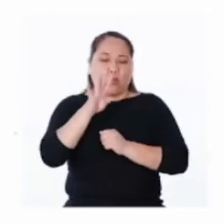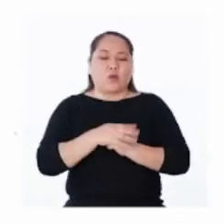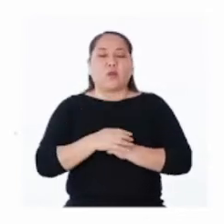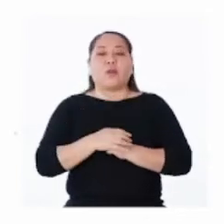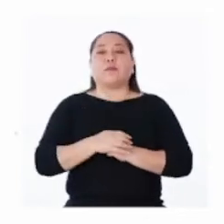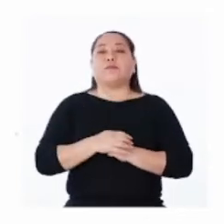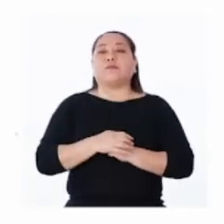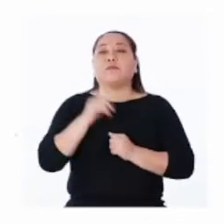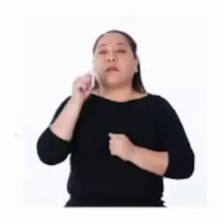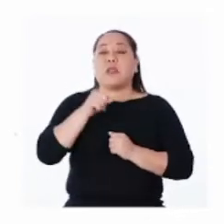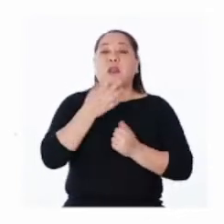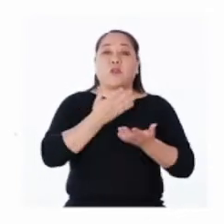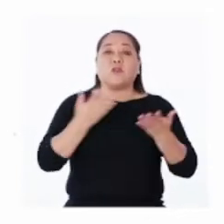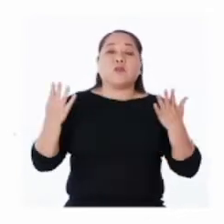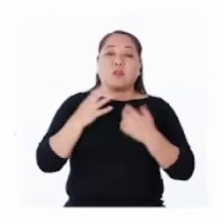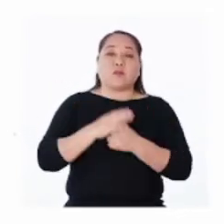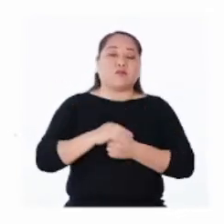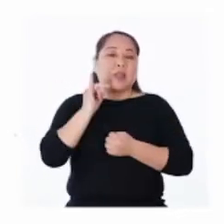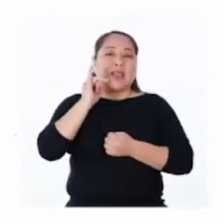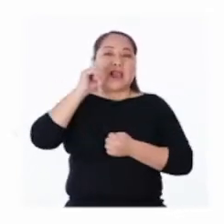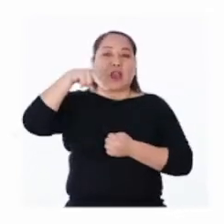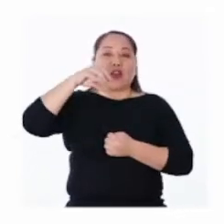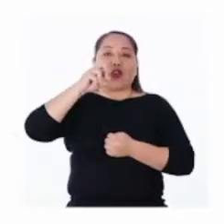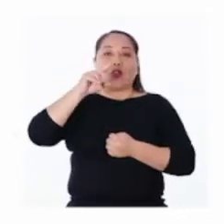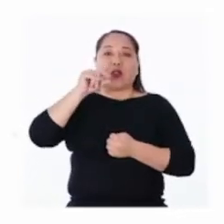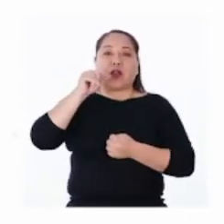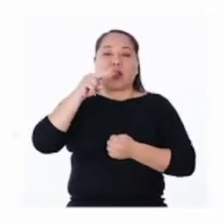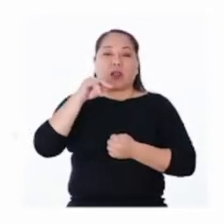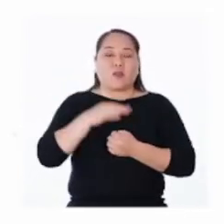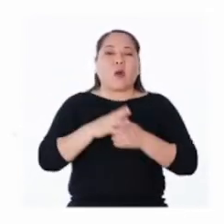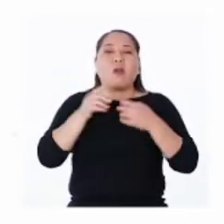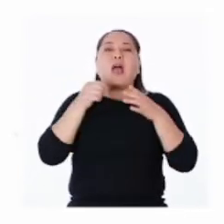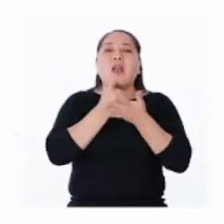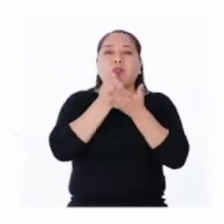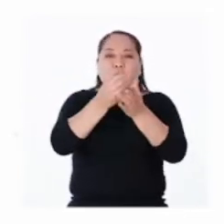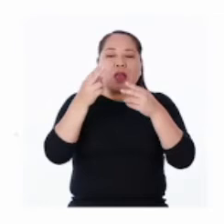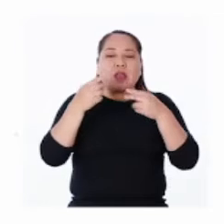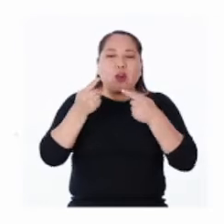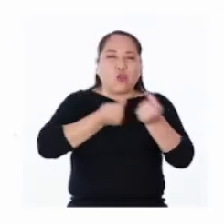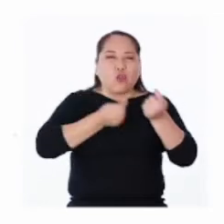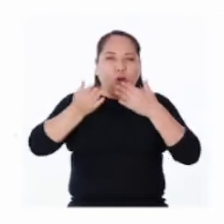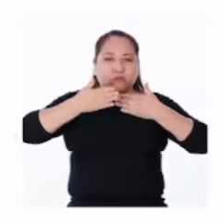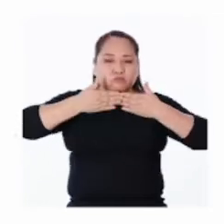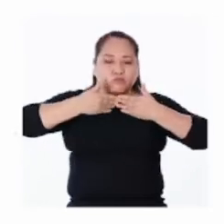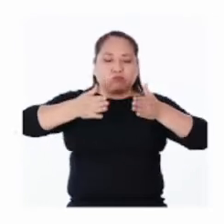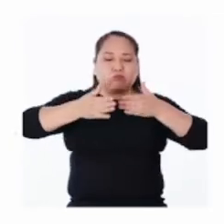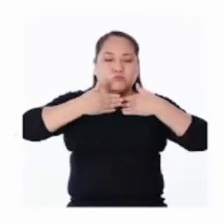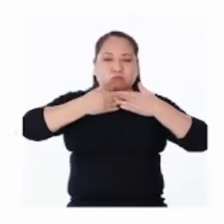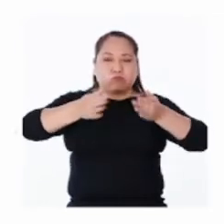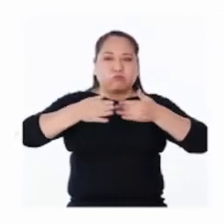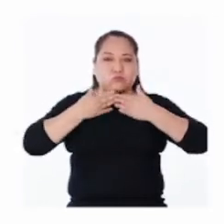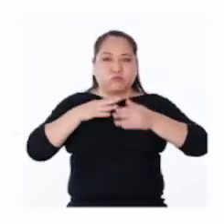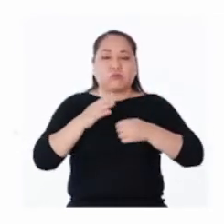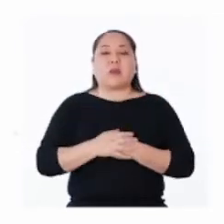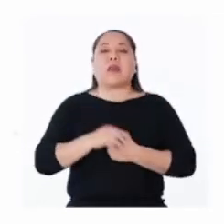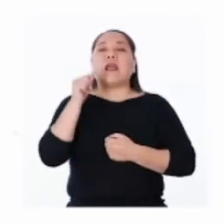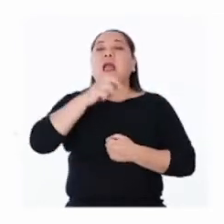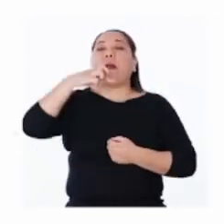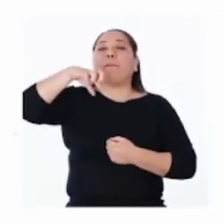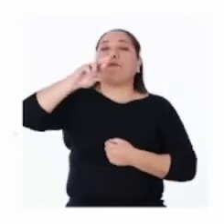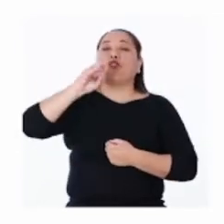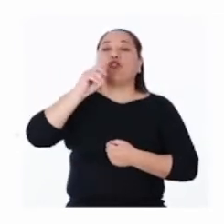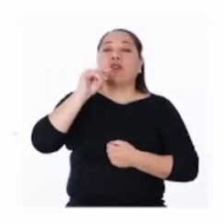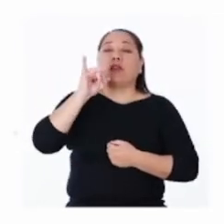7,4. Los iones inorgánicos también ayudan a regular la permeabilidad de las membranas celulares.